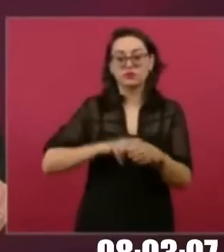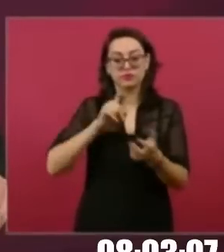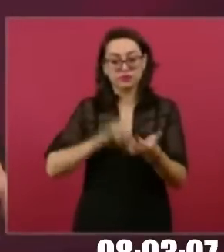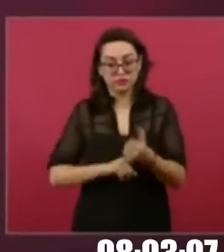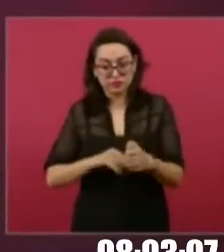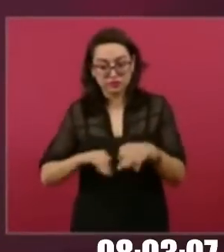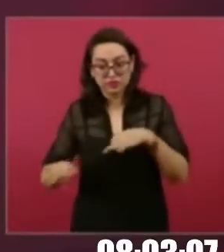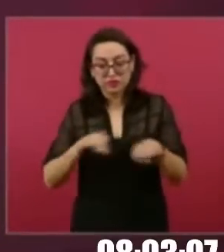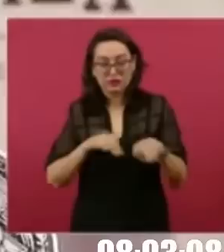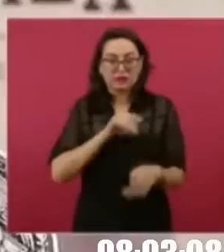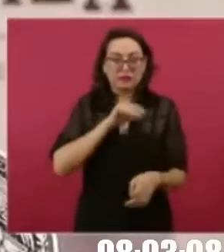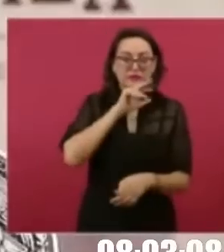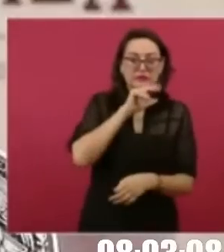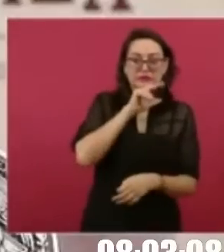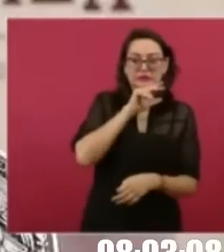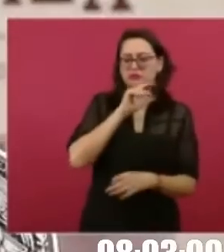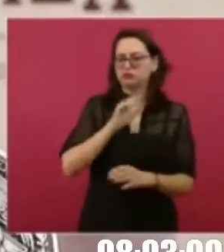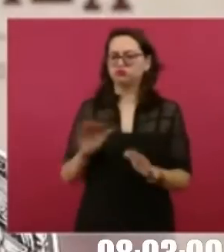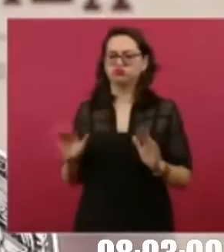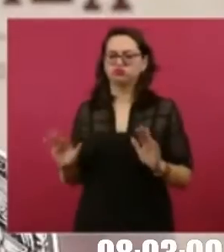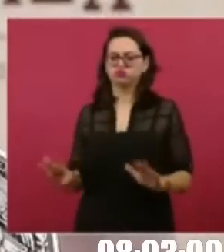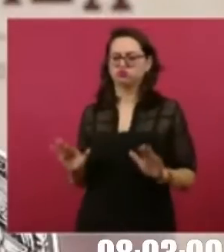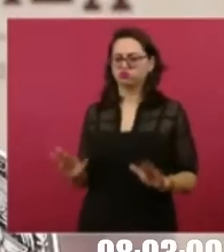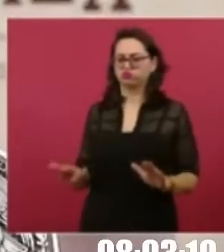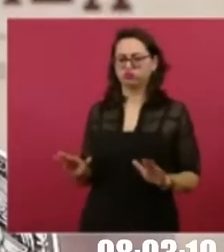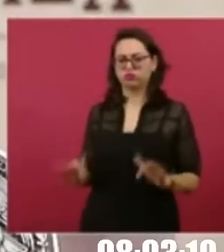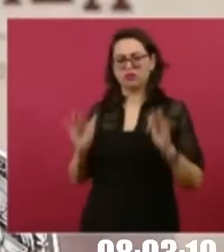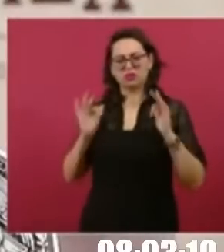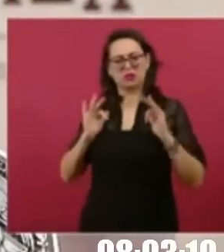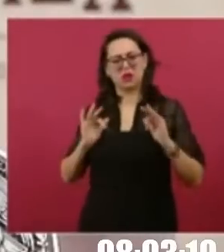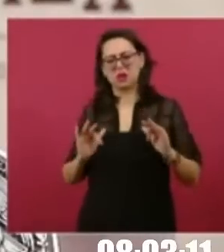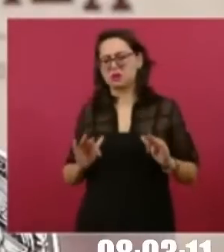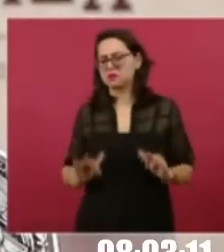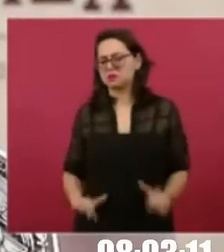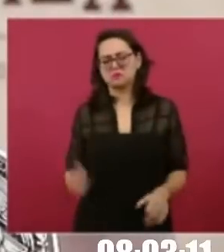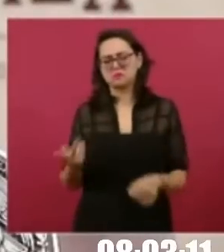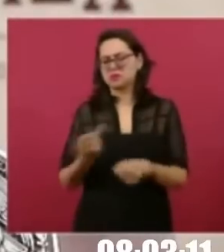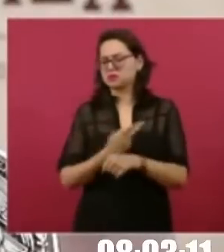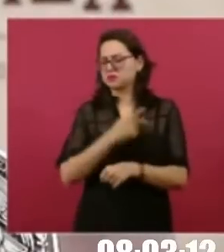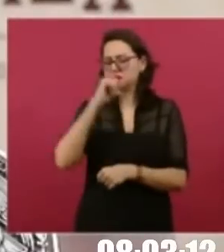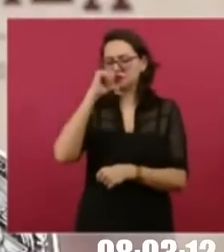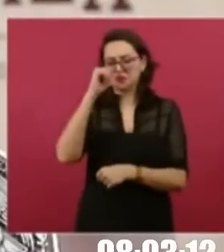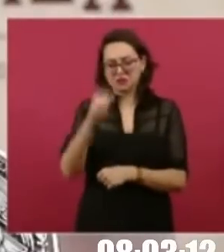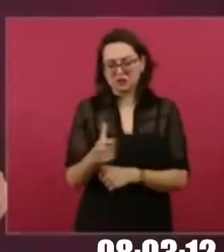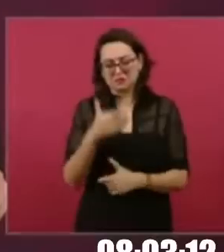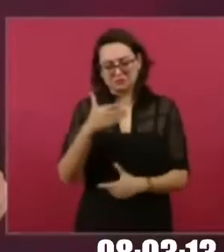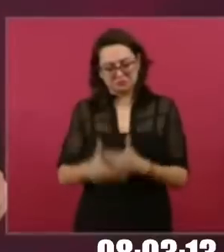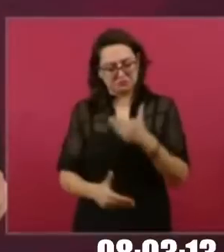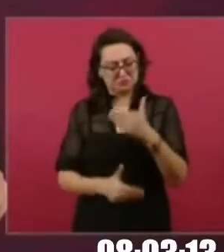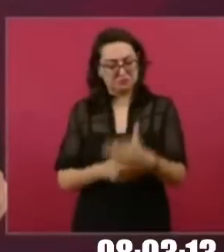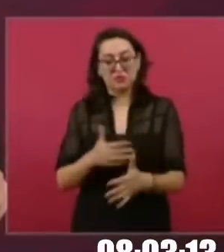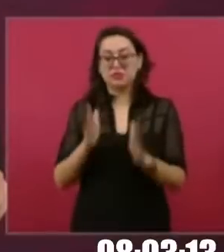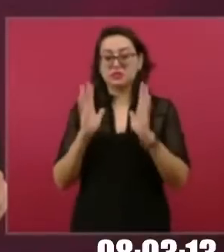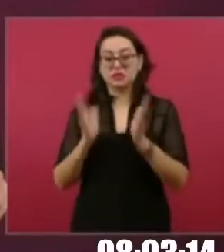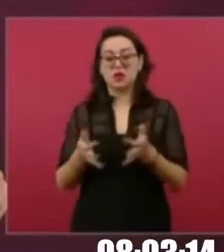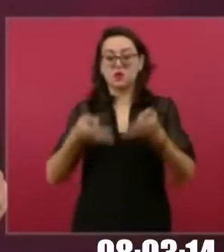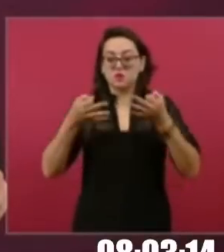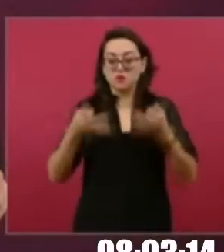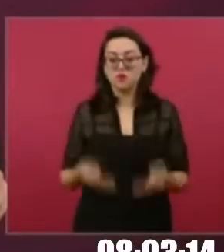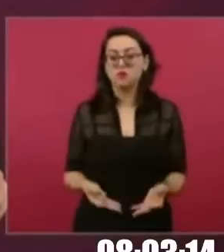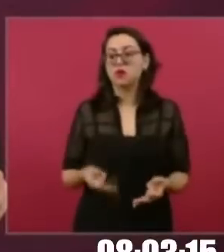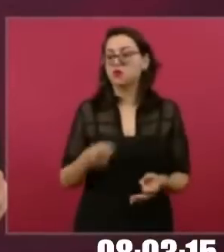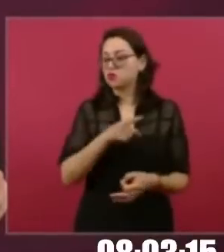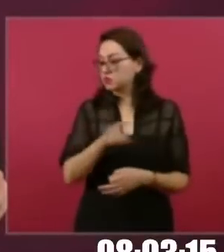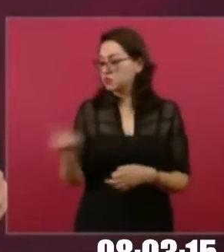de que vamos a llevar a cabo en ya a formalizar todo tienen